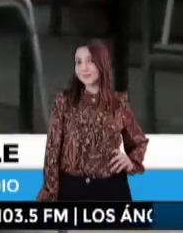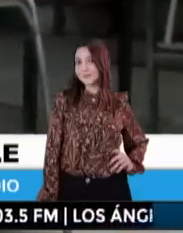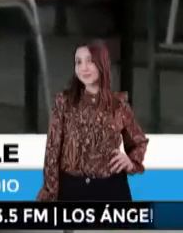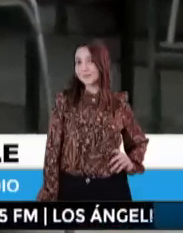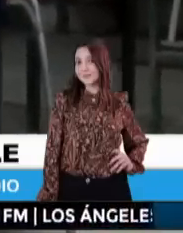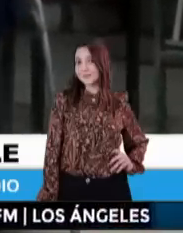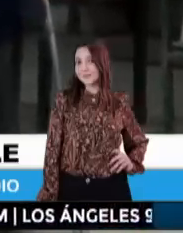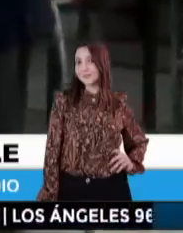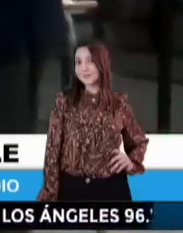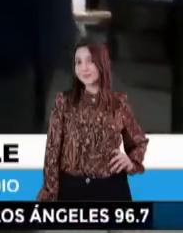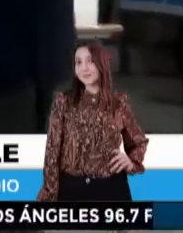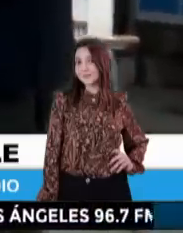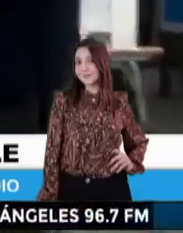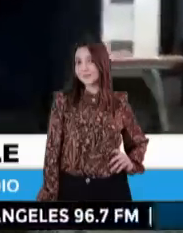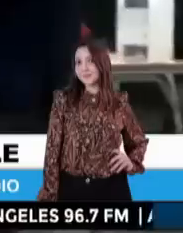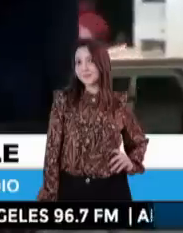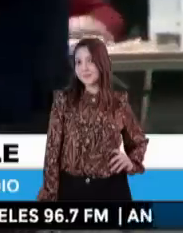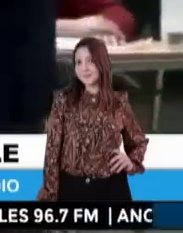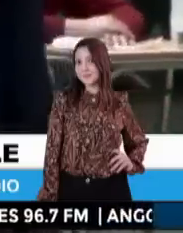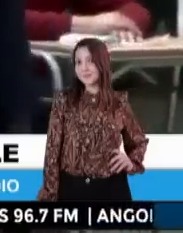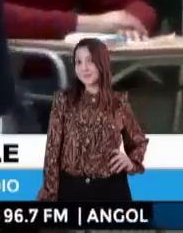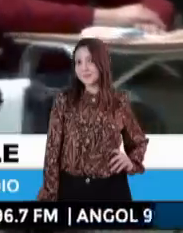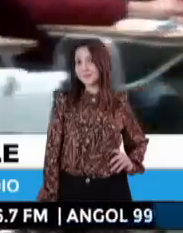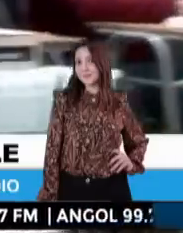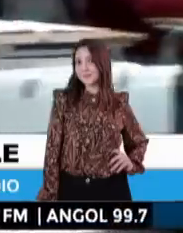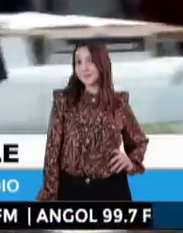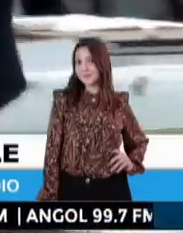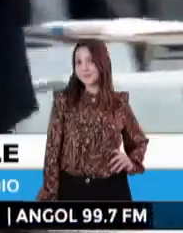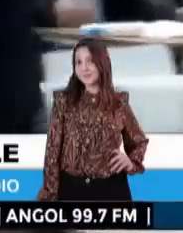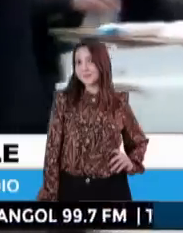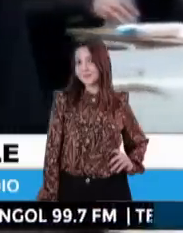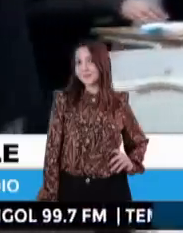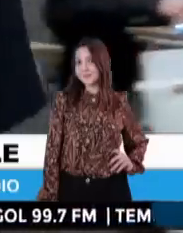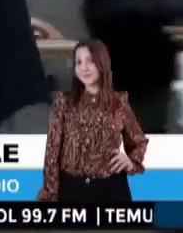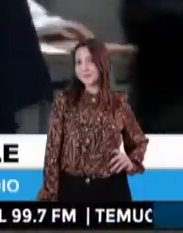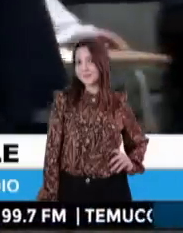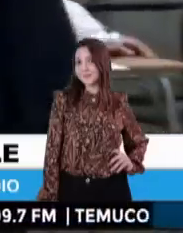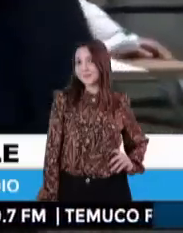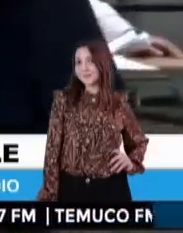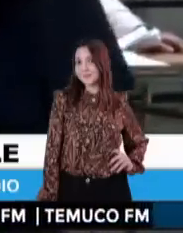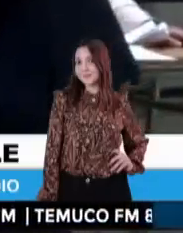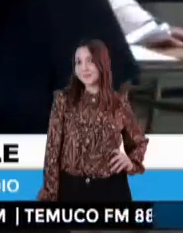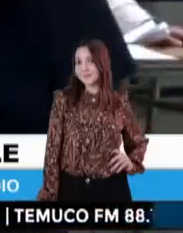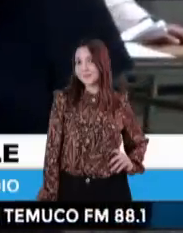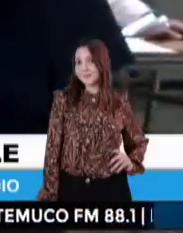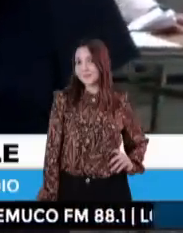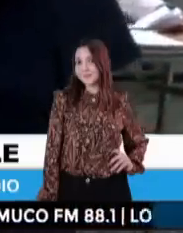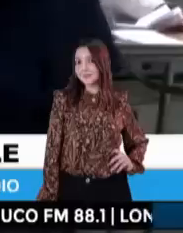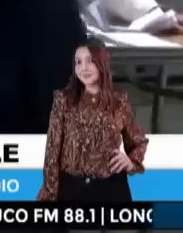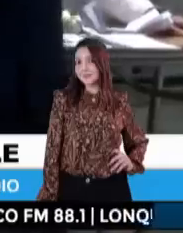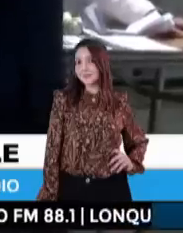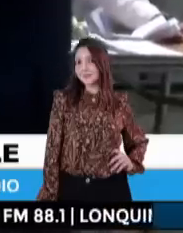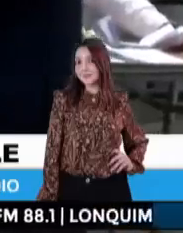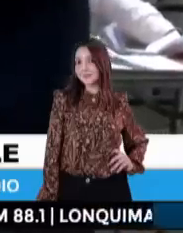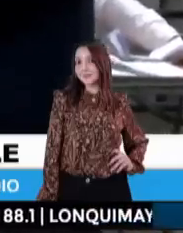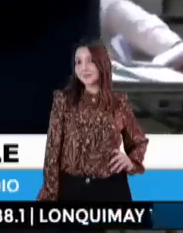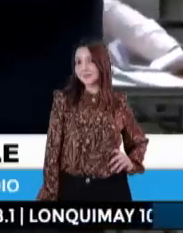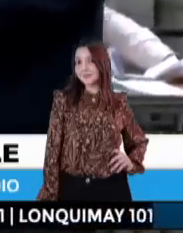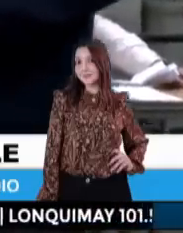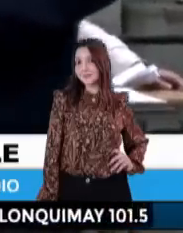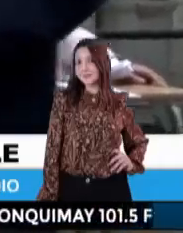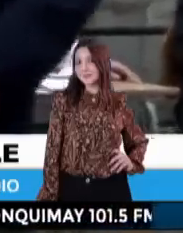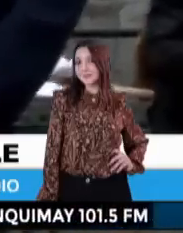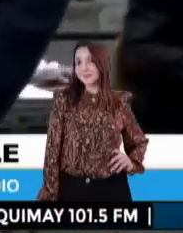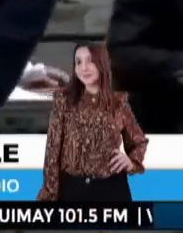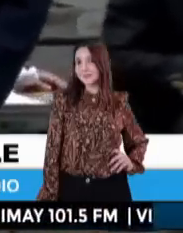carta. Si gana el apruebo, se debe abrir el debate para incorporar mejoras en el texto. Si gana el rechazo, lo logrado